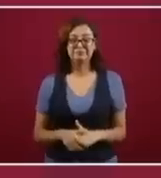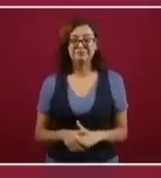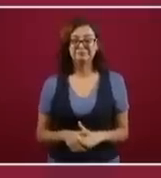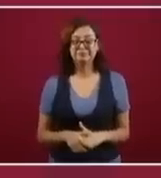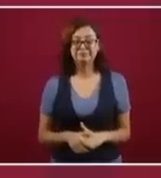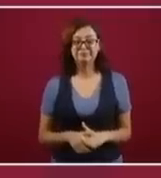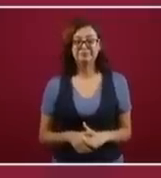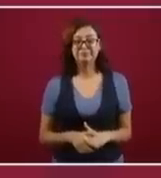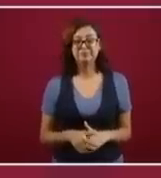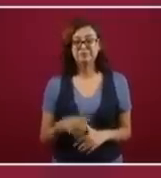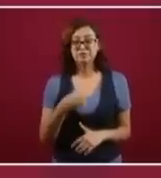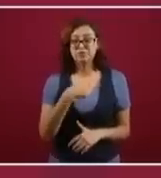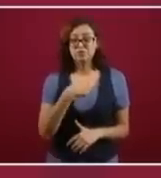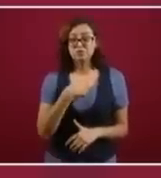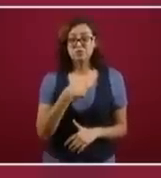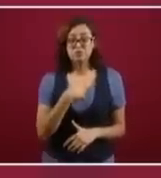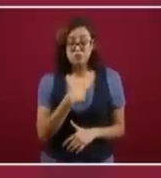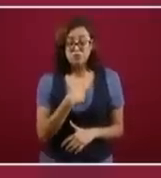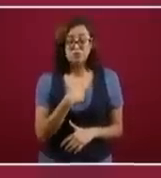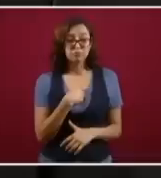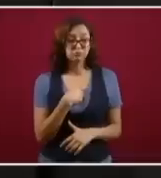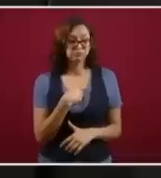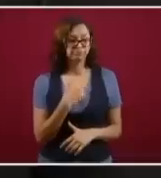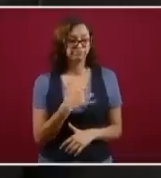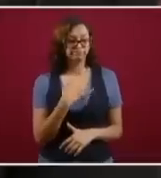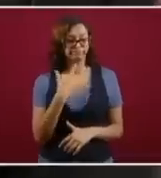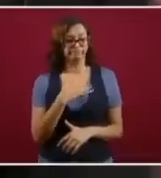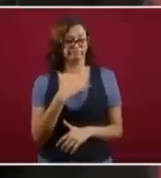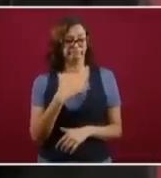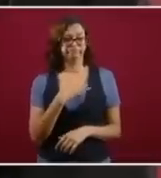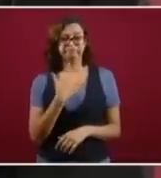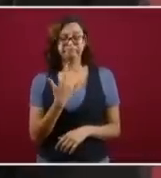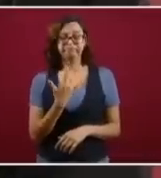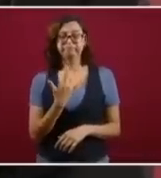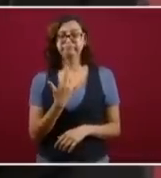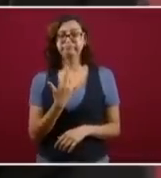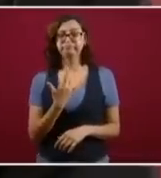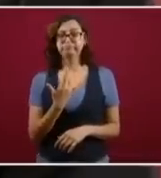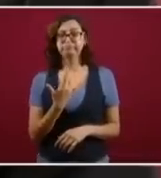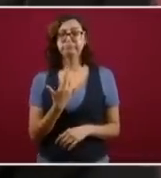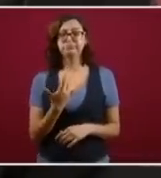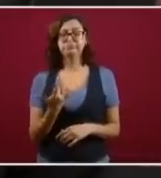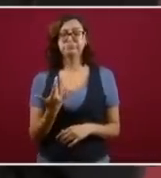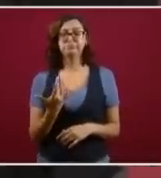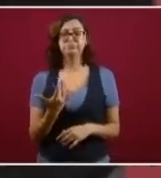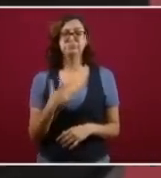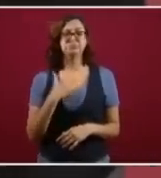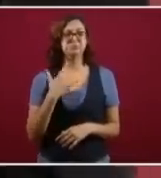¿eh? Y yo celebro que se vayan